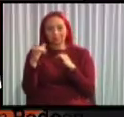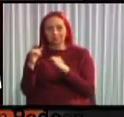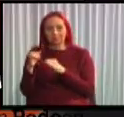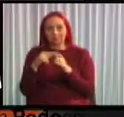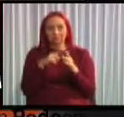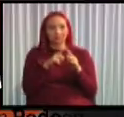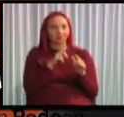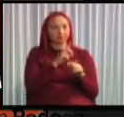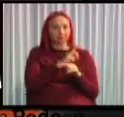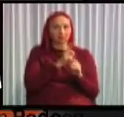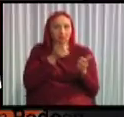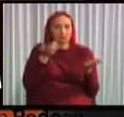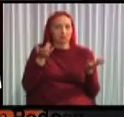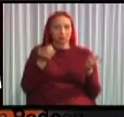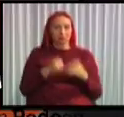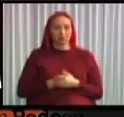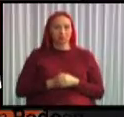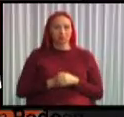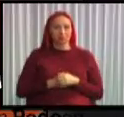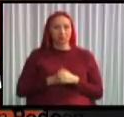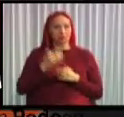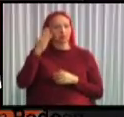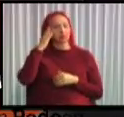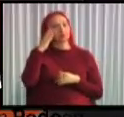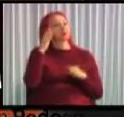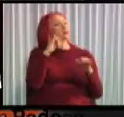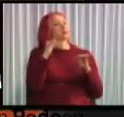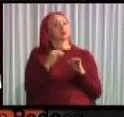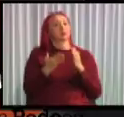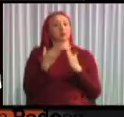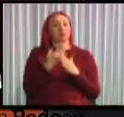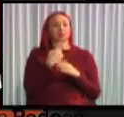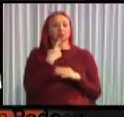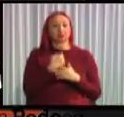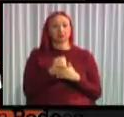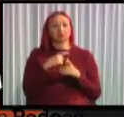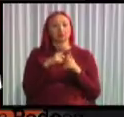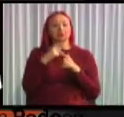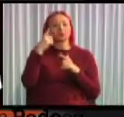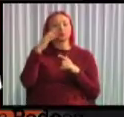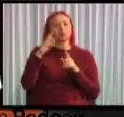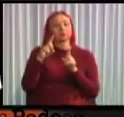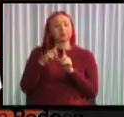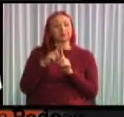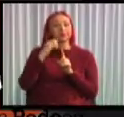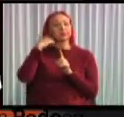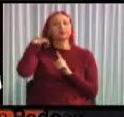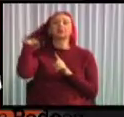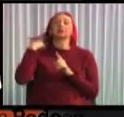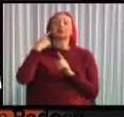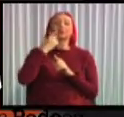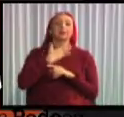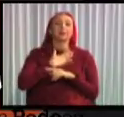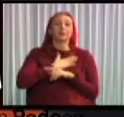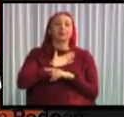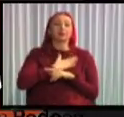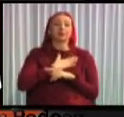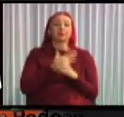pues no sabe jugar, casi que se dicen, ¿verdad? Yo creo que también,